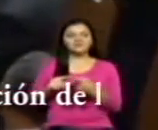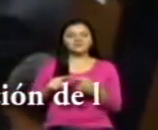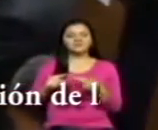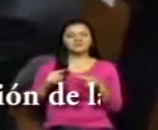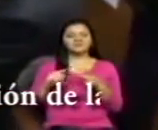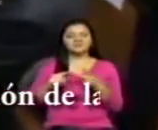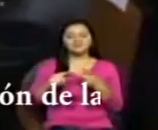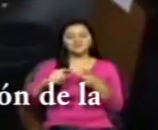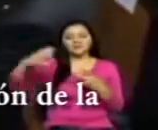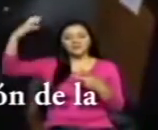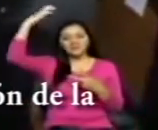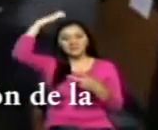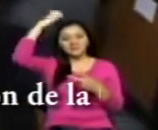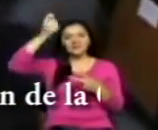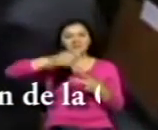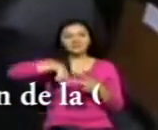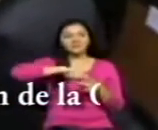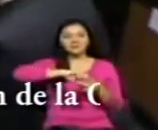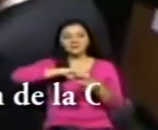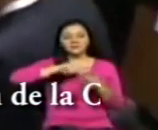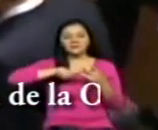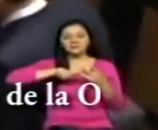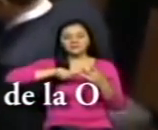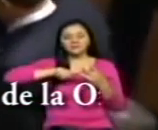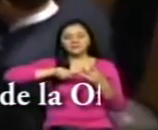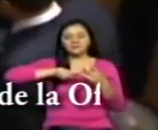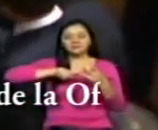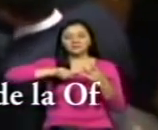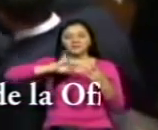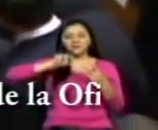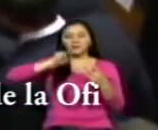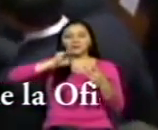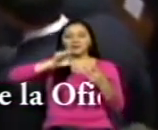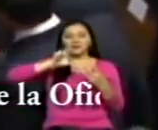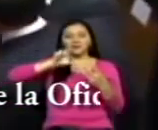al rey emérito de España, Juan Carlos I.